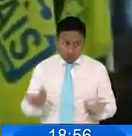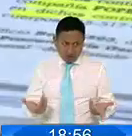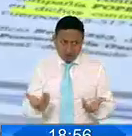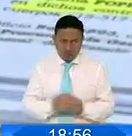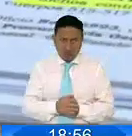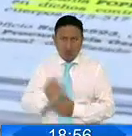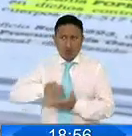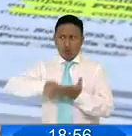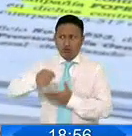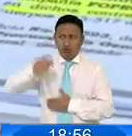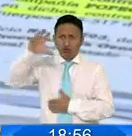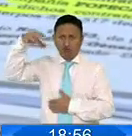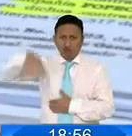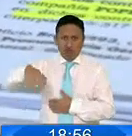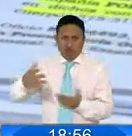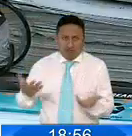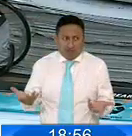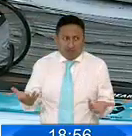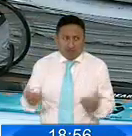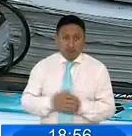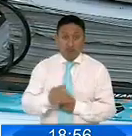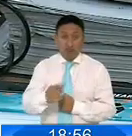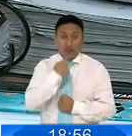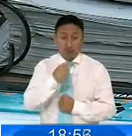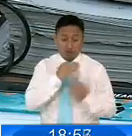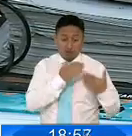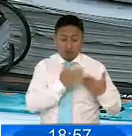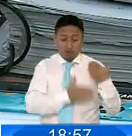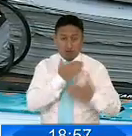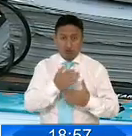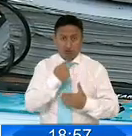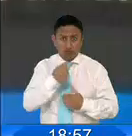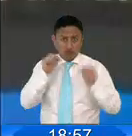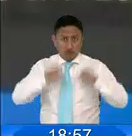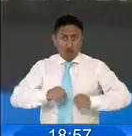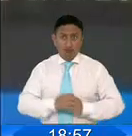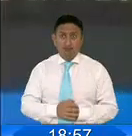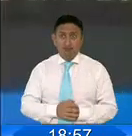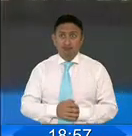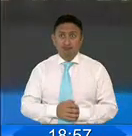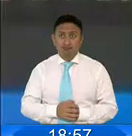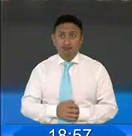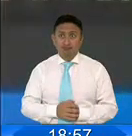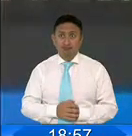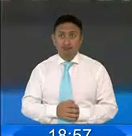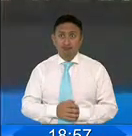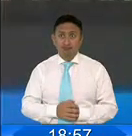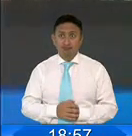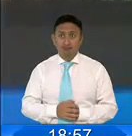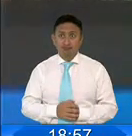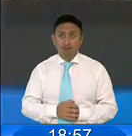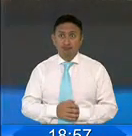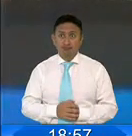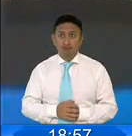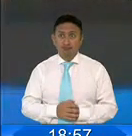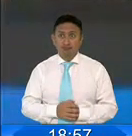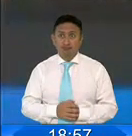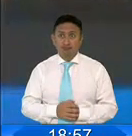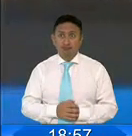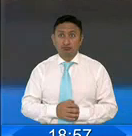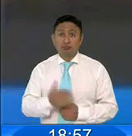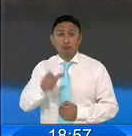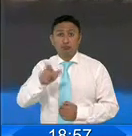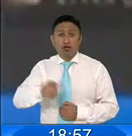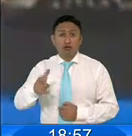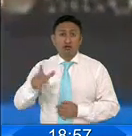de contratos con el Estado, como se ha sostenido durante el proceso legal. Escuchame, señor Calle, que no conozco, como diría el